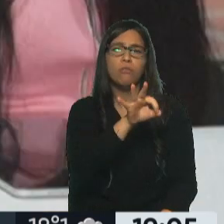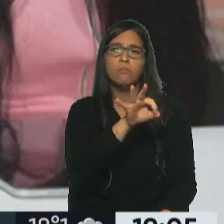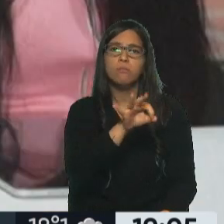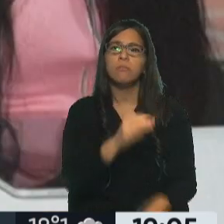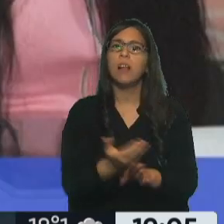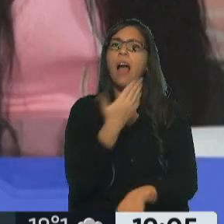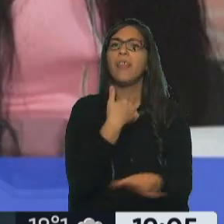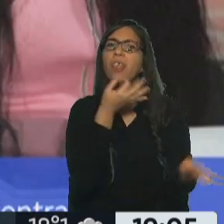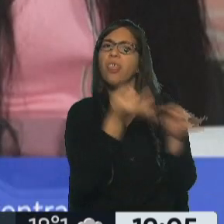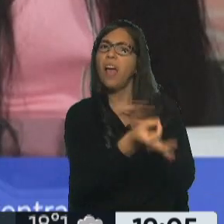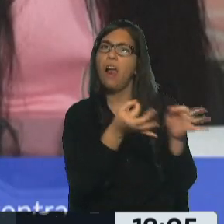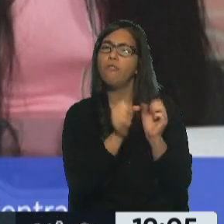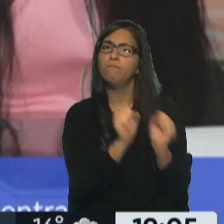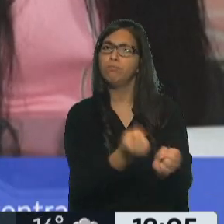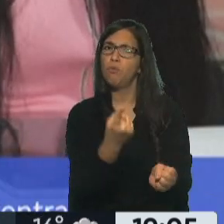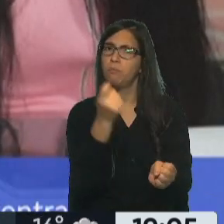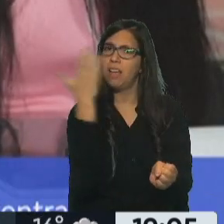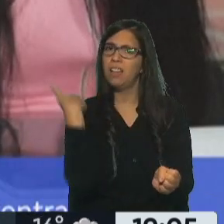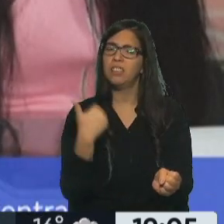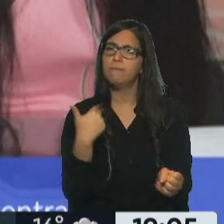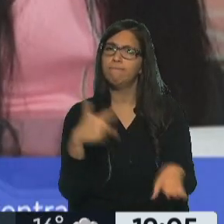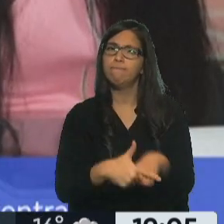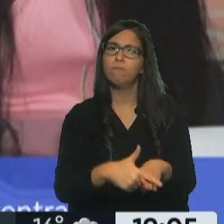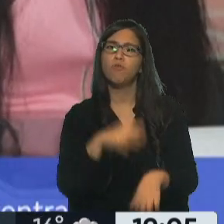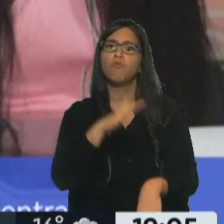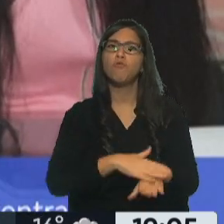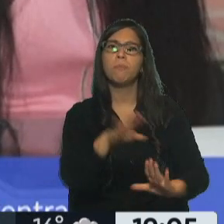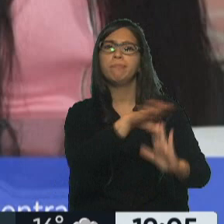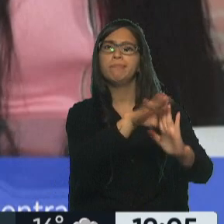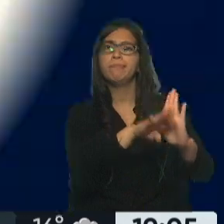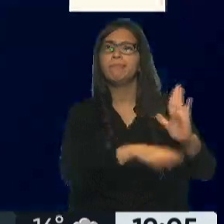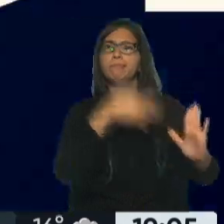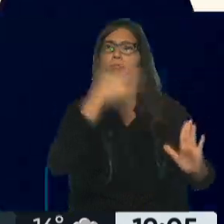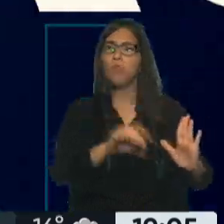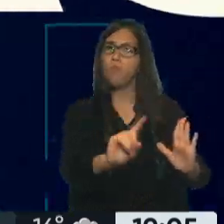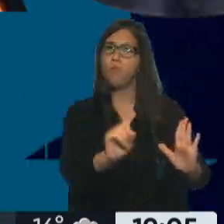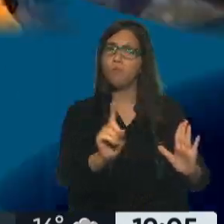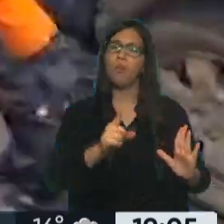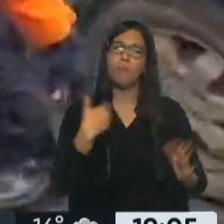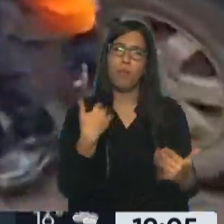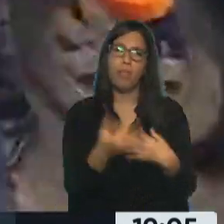suspendieron los diálogos hace un mes por supuestos incumplimientos del Ejecutivo.